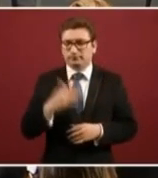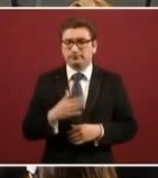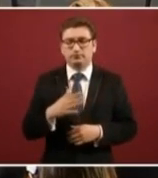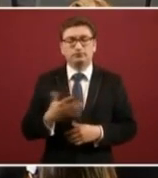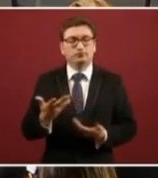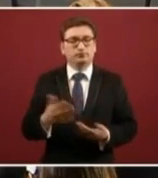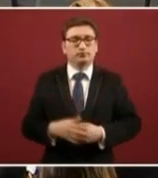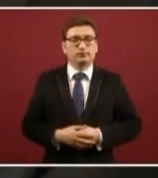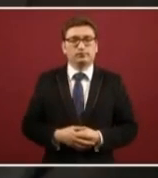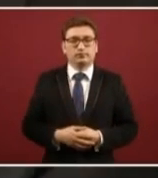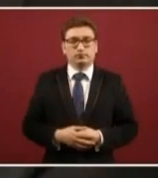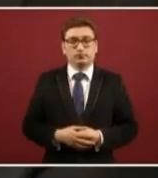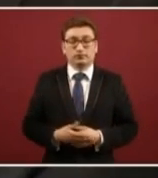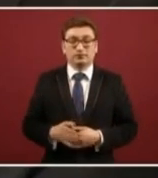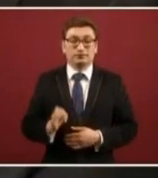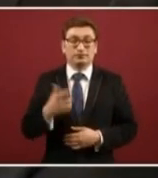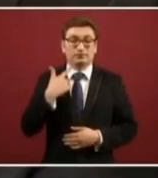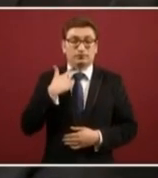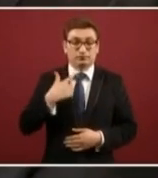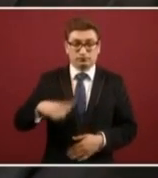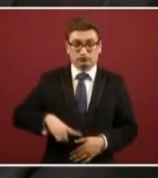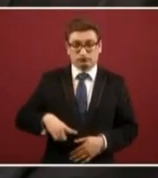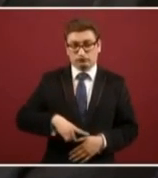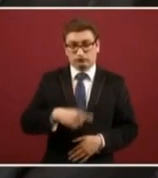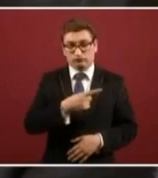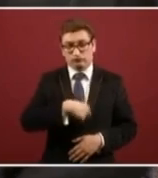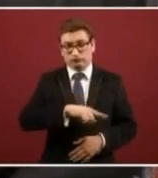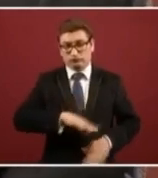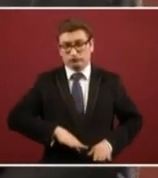periodo neoliberal fue